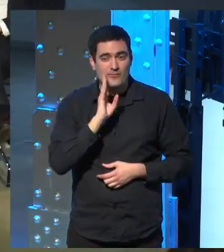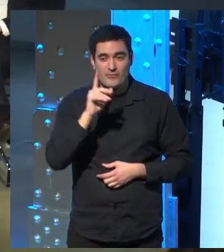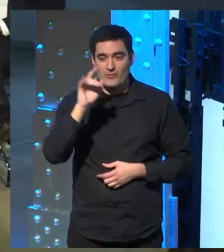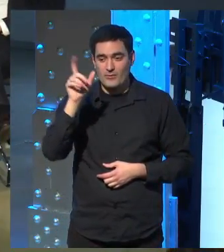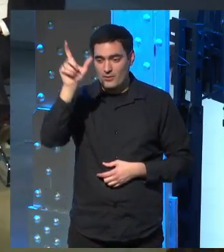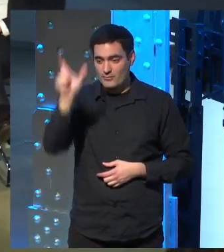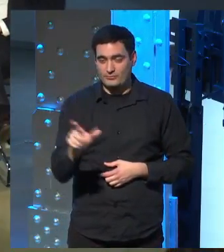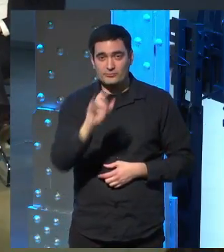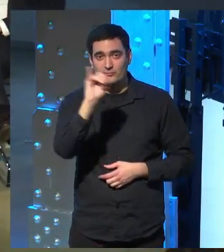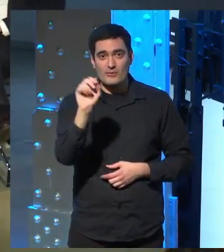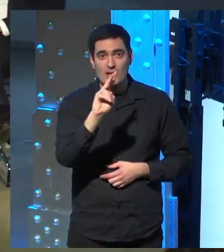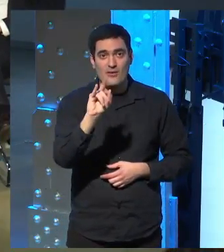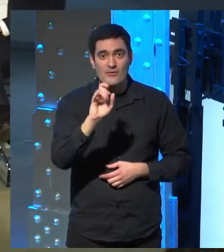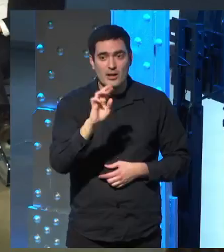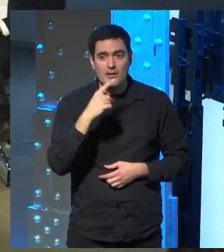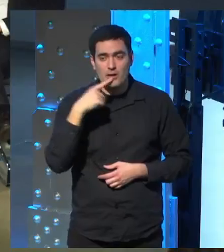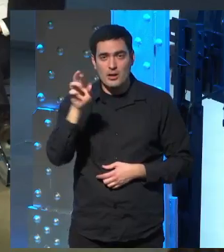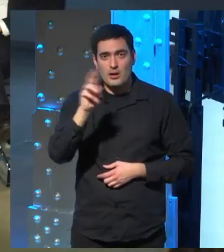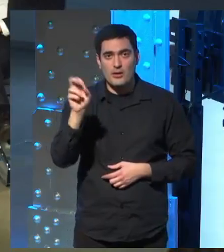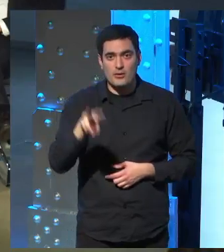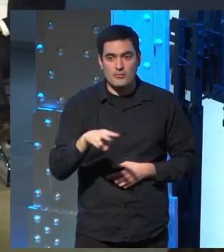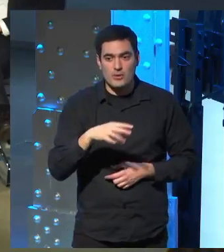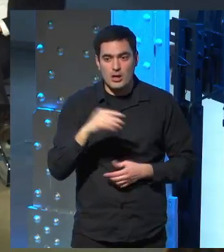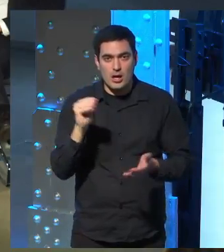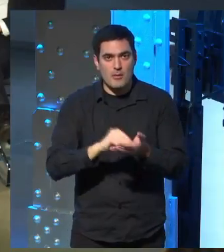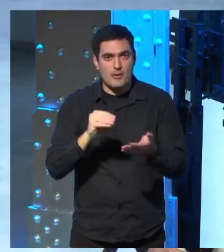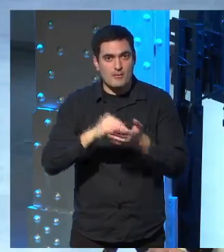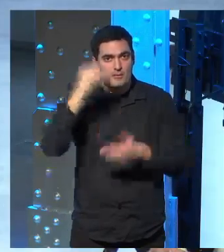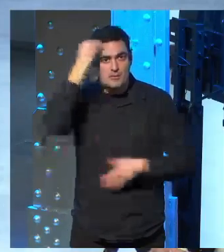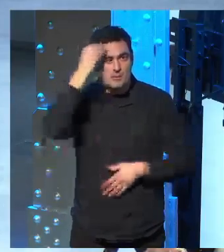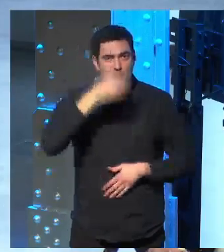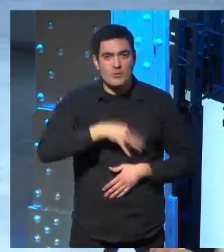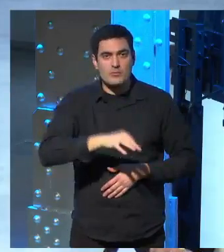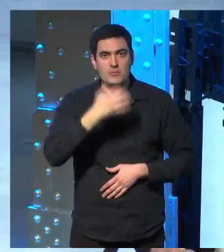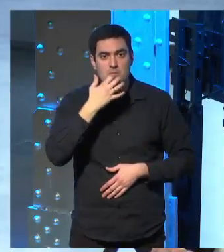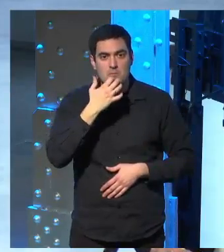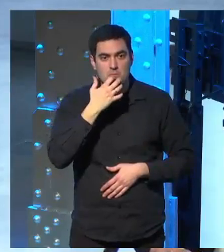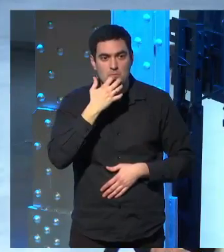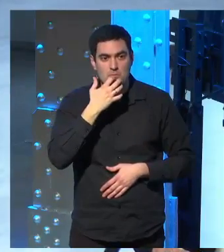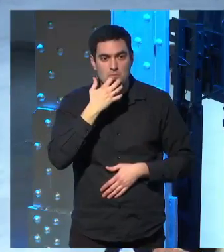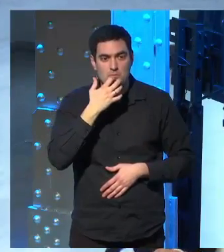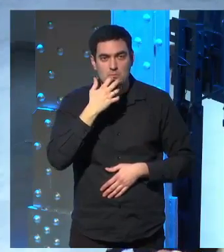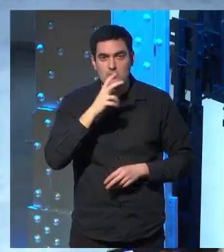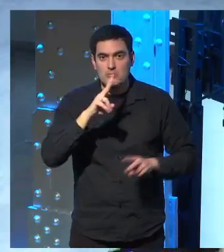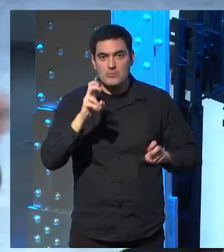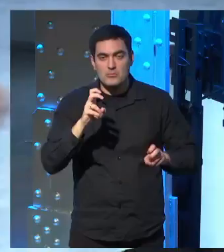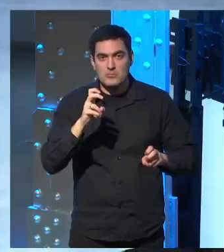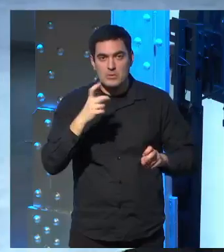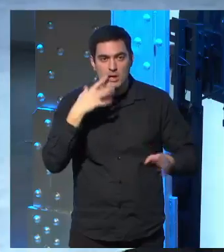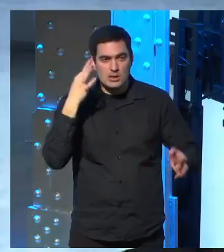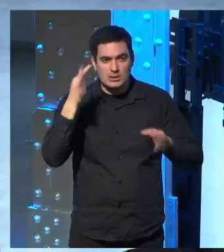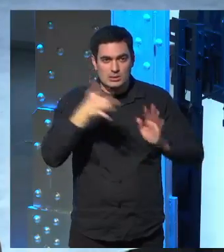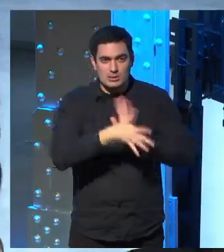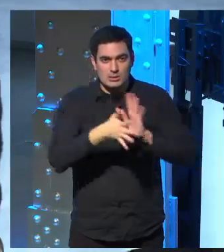Javier, tiene toda razón. También hay veces que uno puede pensar que hay una convención en la manera de escribir